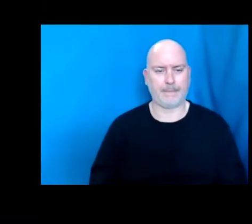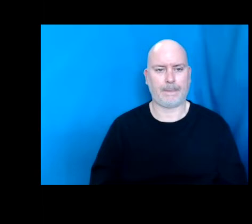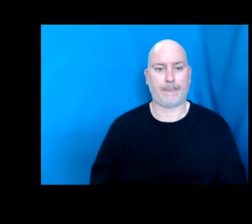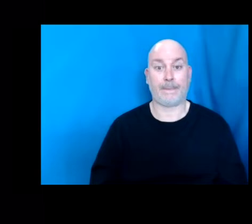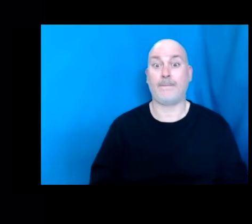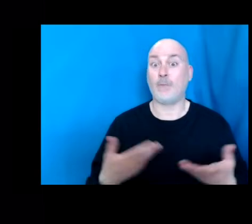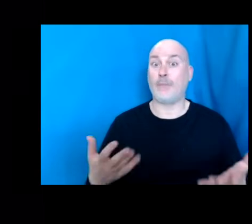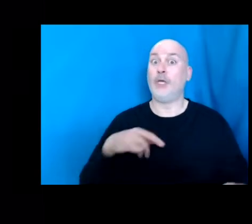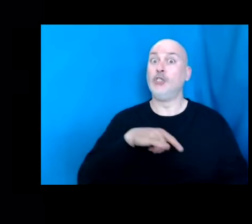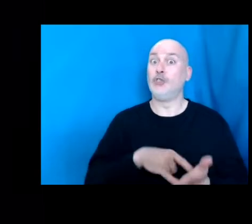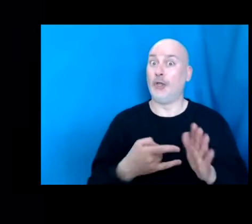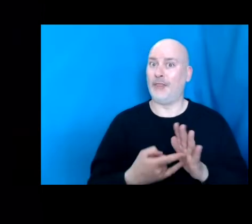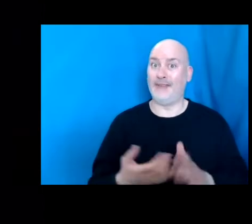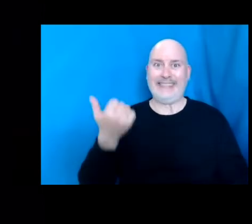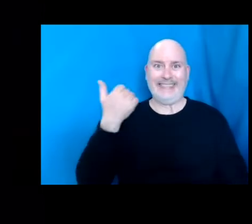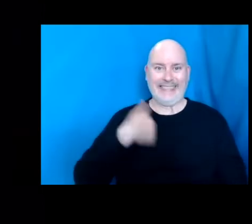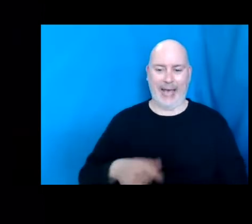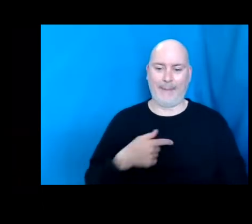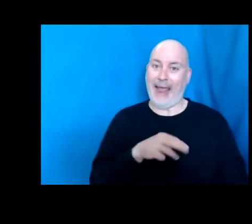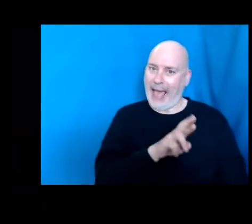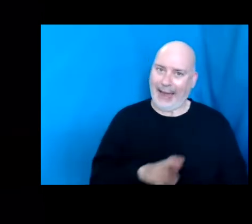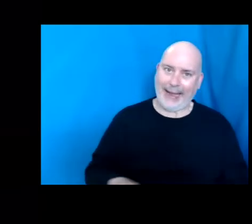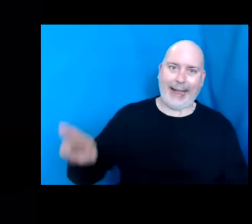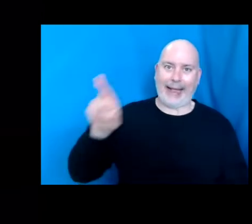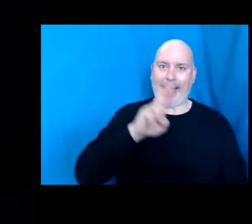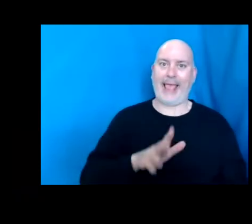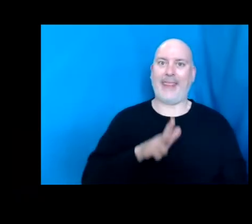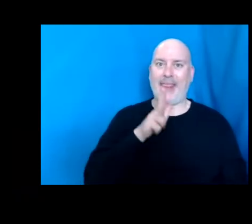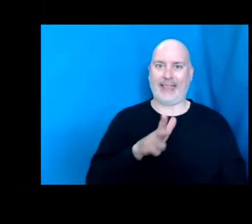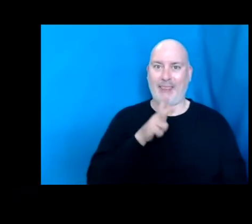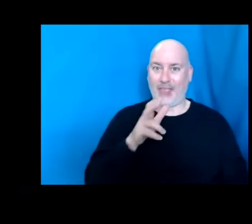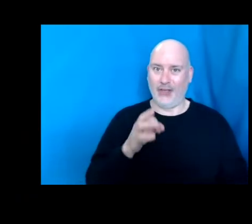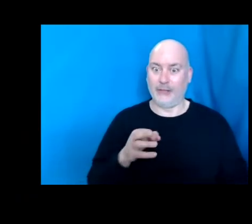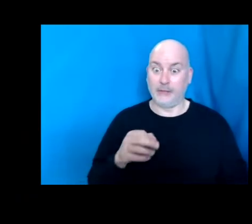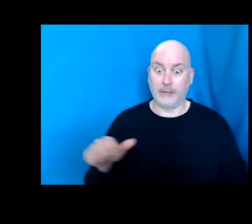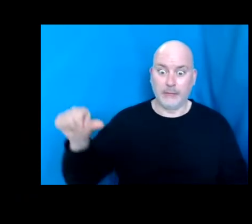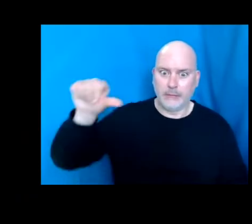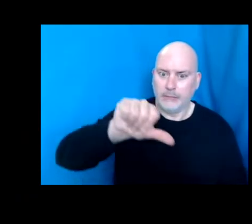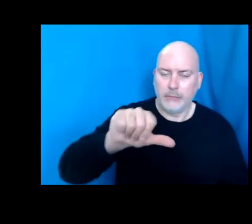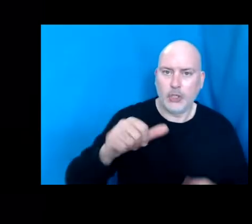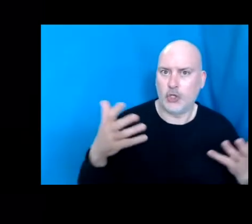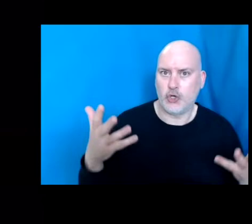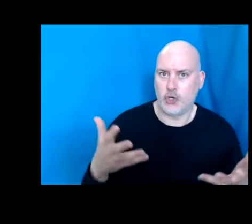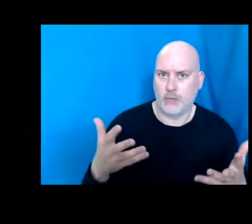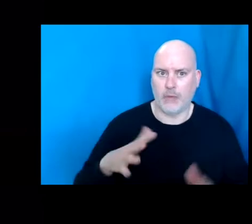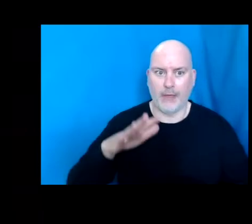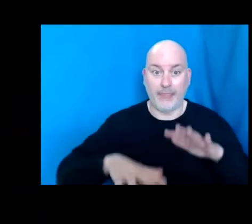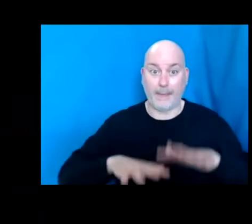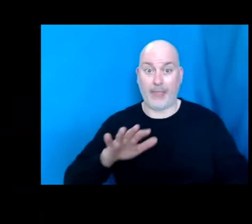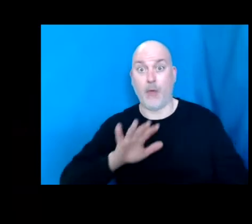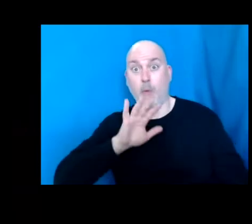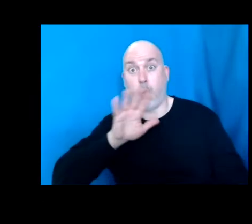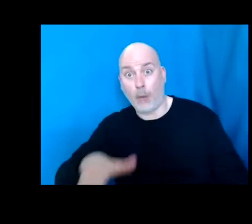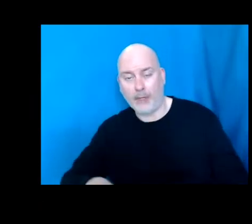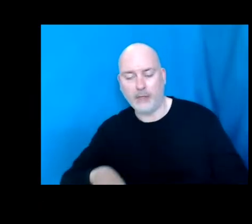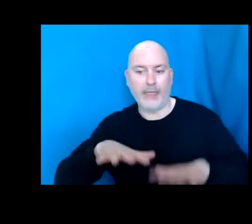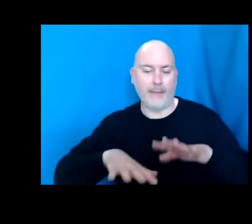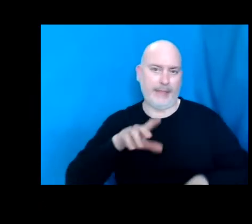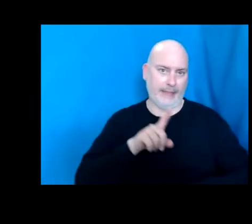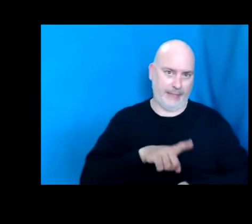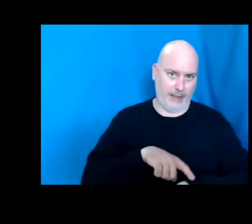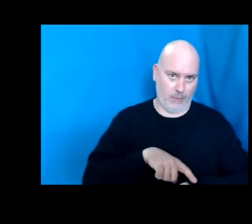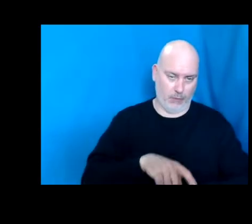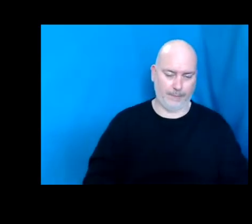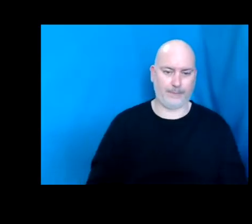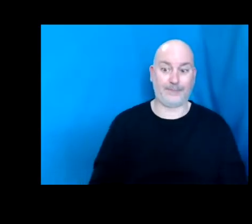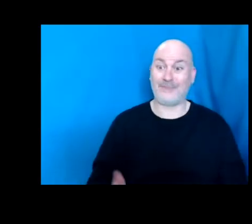la solución de rehidratación oral, ¿cómo la tenemos que dar? En función de los vómitos y el tiempo. En el caso de que